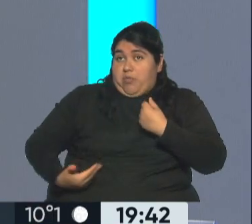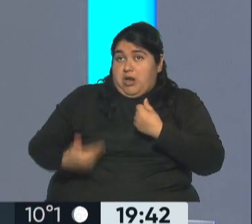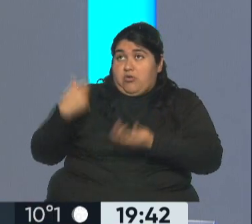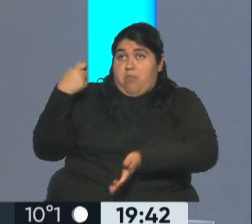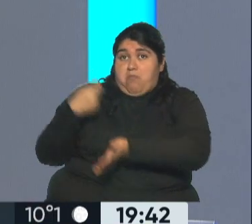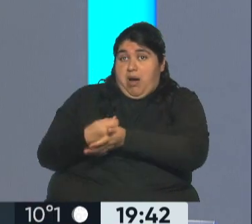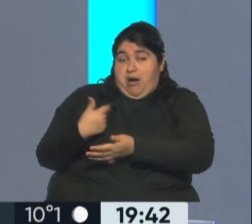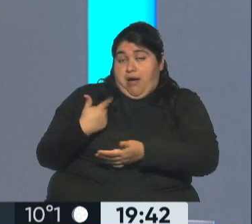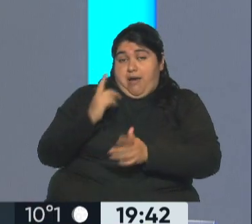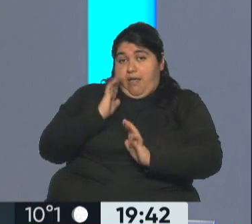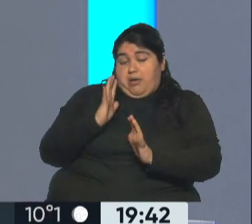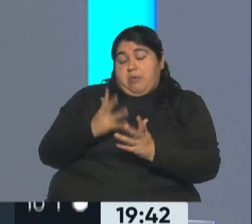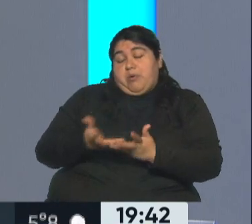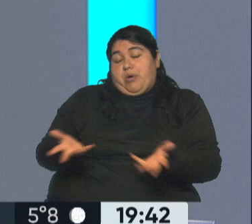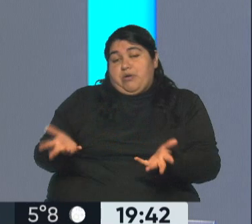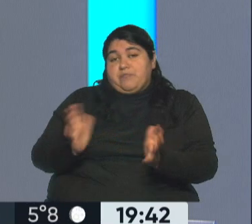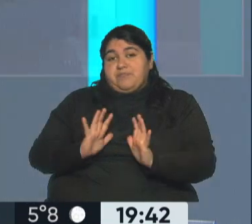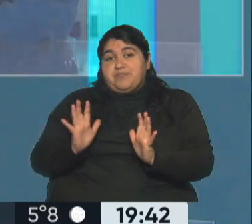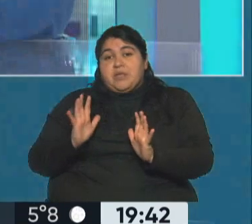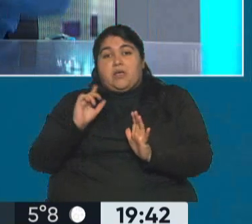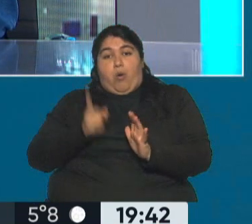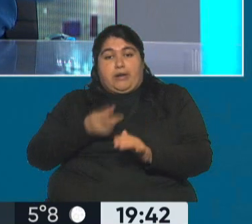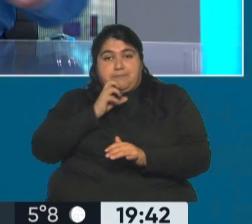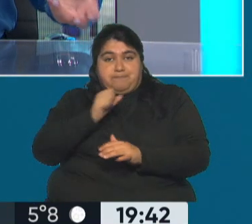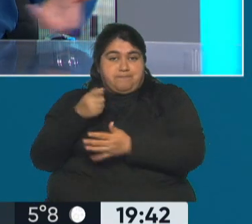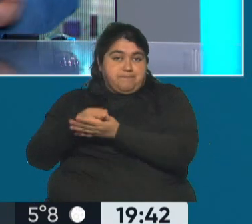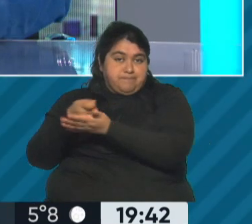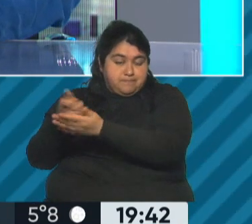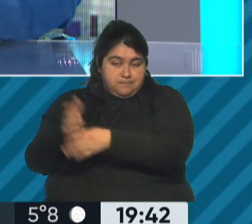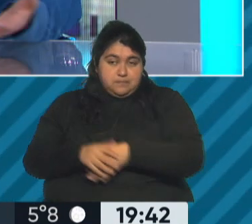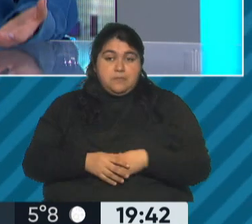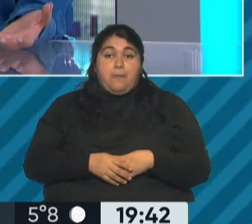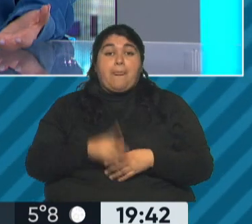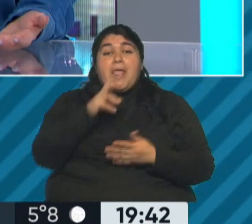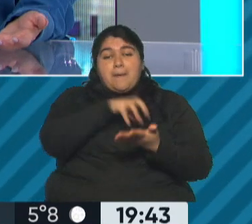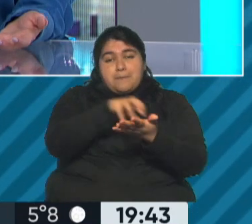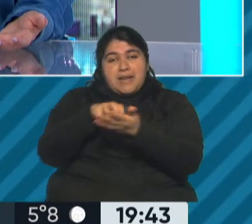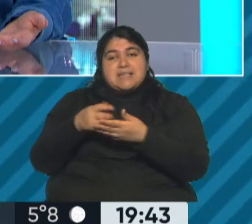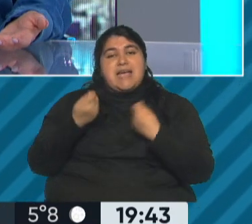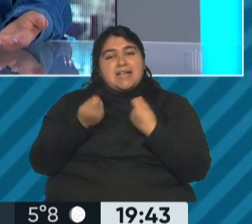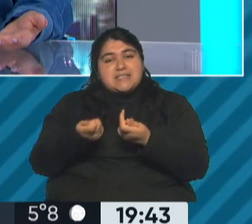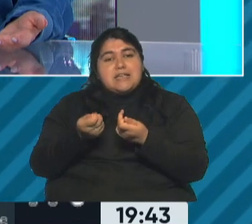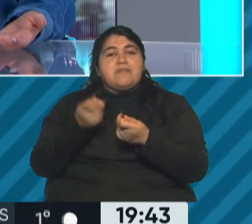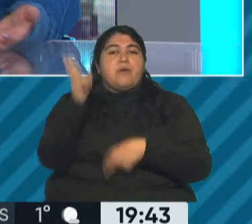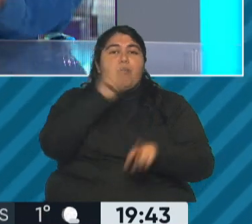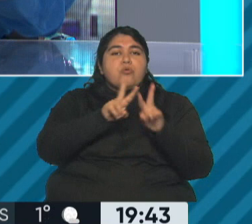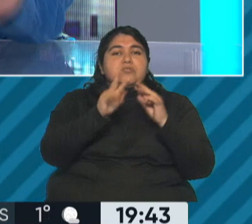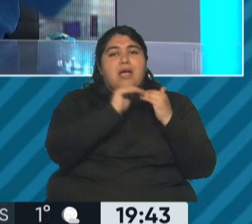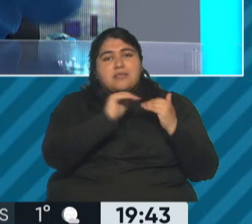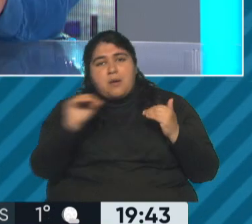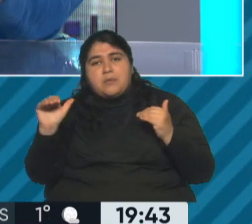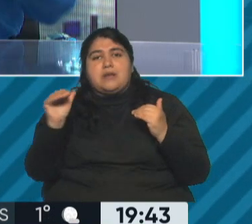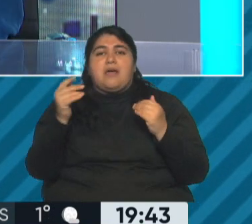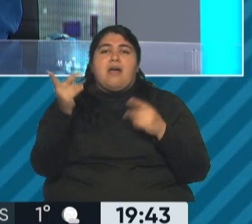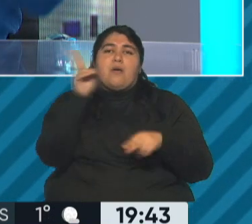en lugar de garantizar la estabilidad cambiaria, yo digo, para las empresas que permanentemente exigen estabilidad respecto de los precios y del dólar, que